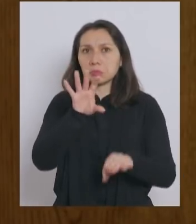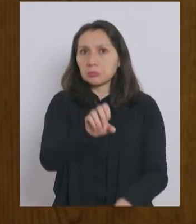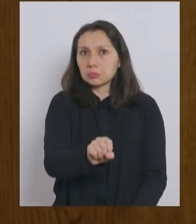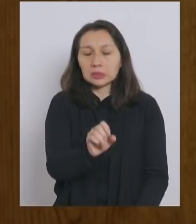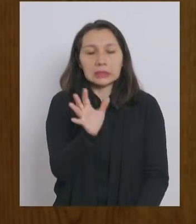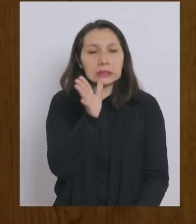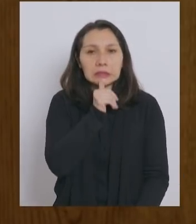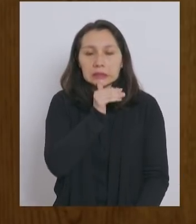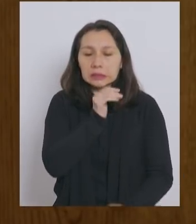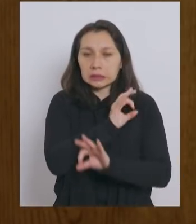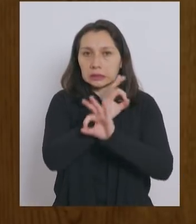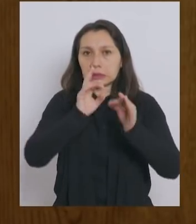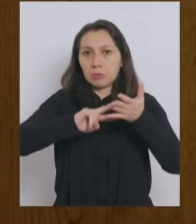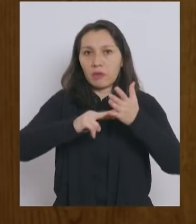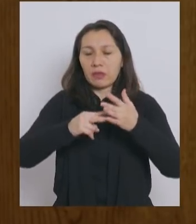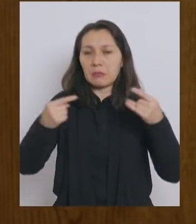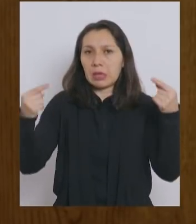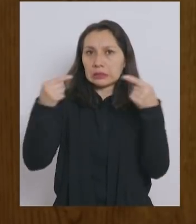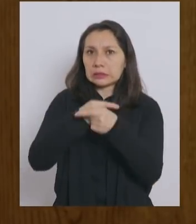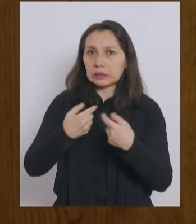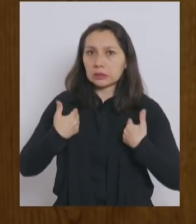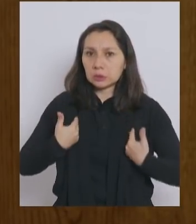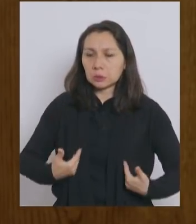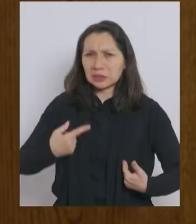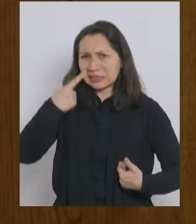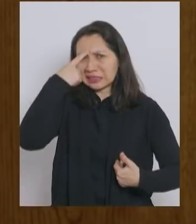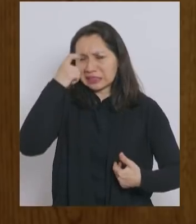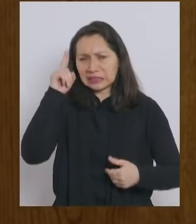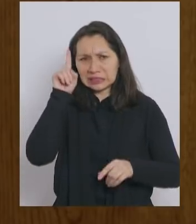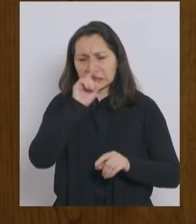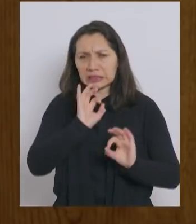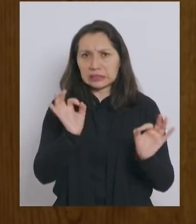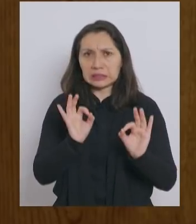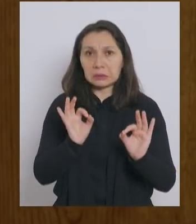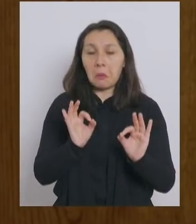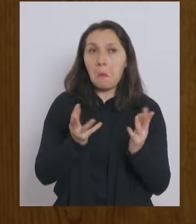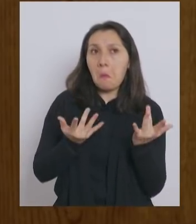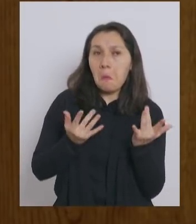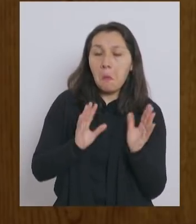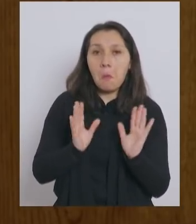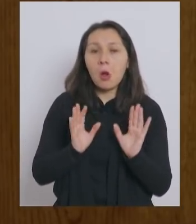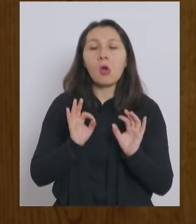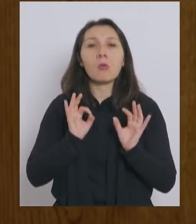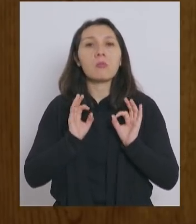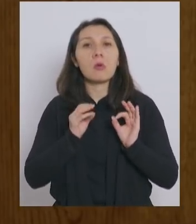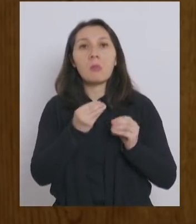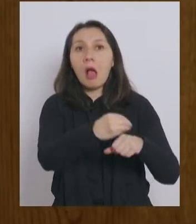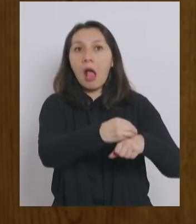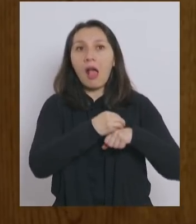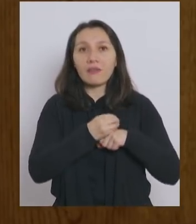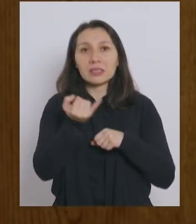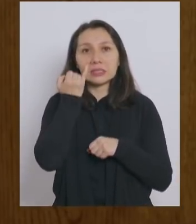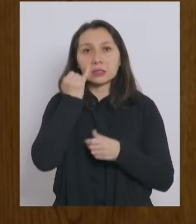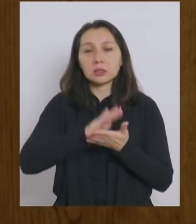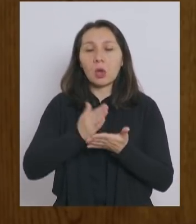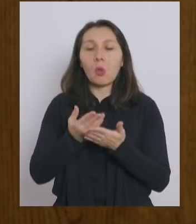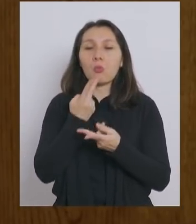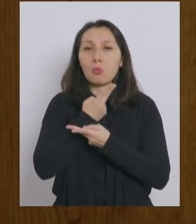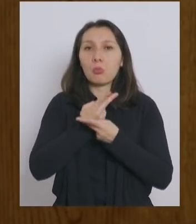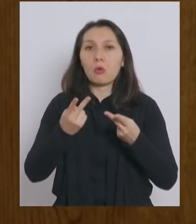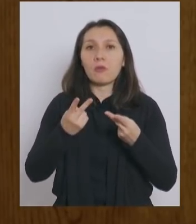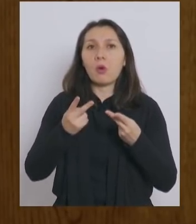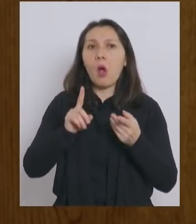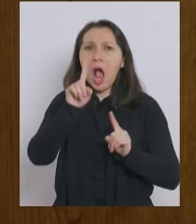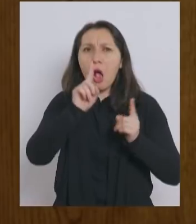detectado ningún evento adverso relacionado serio e inesperado que haya sido notificado al Instituto de Salud Pública que se